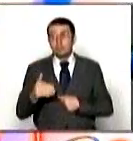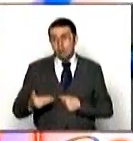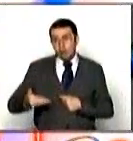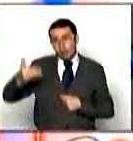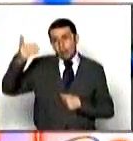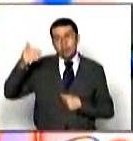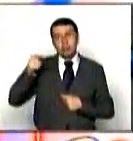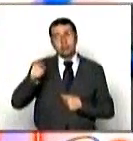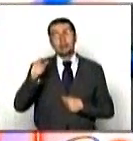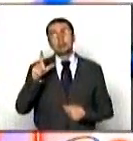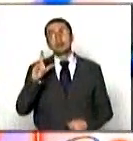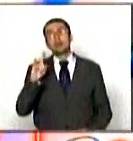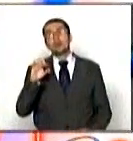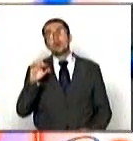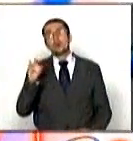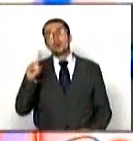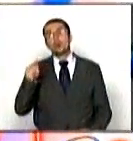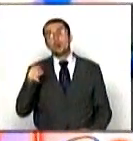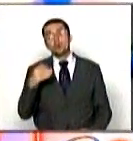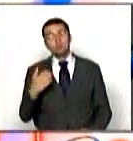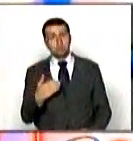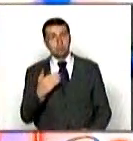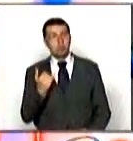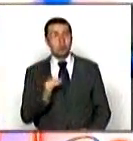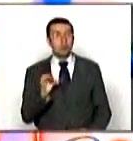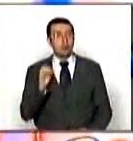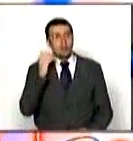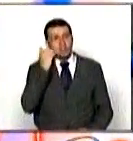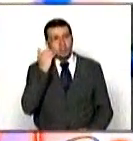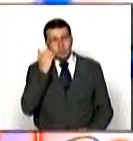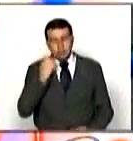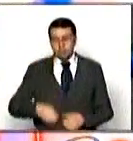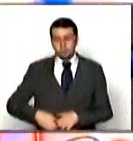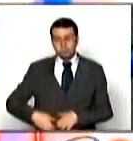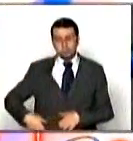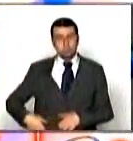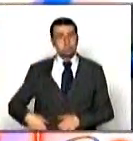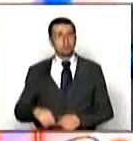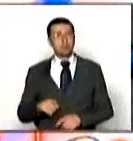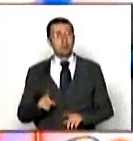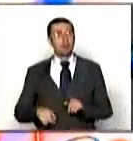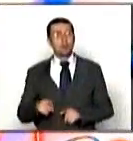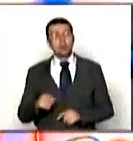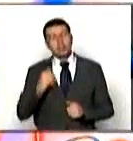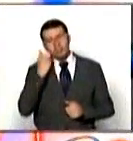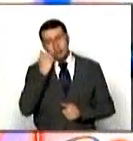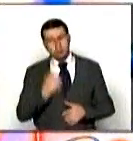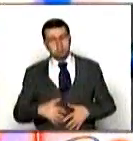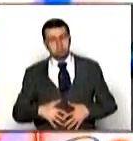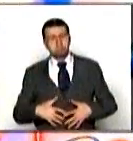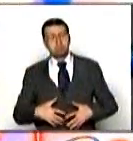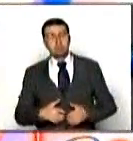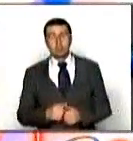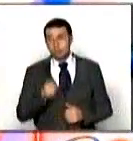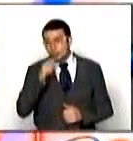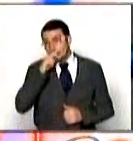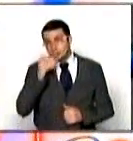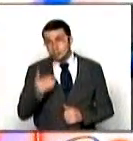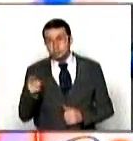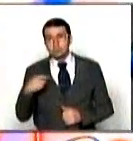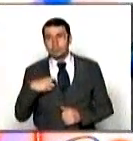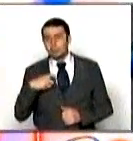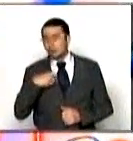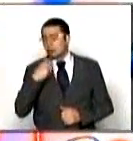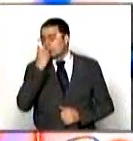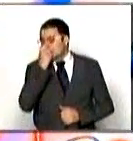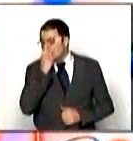vemos la artritis reumatoidea, las enfermedades del colon como la enfermedad de Crohn, enfermedades inflamatorias, o en los niños cuando vemos estos casos de rinitis tan